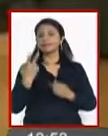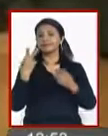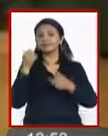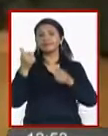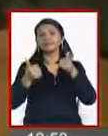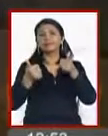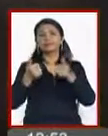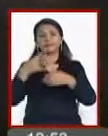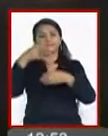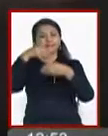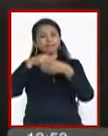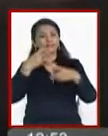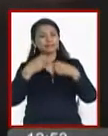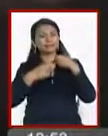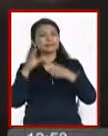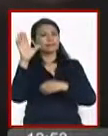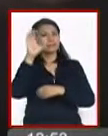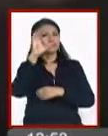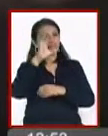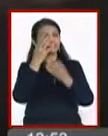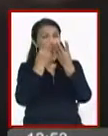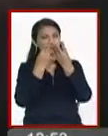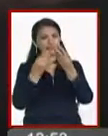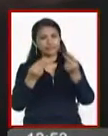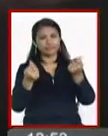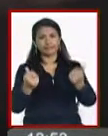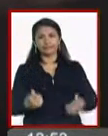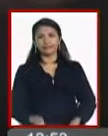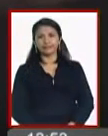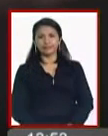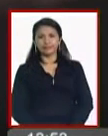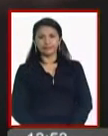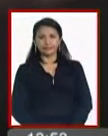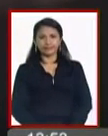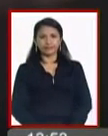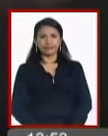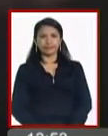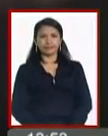ver cuál es el problema y buscarle una solución.